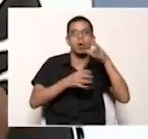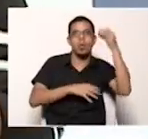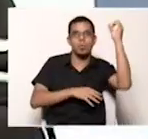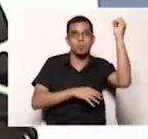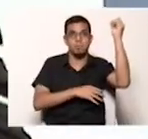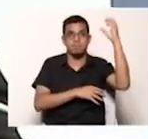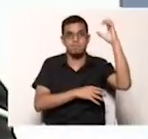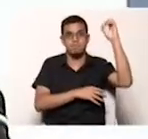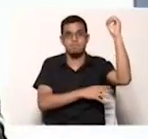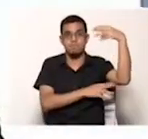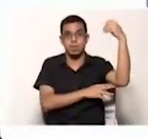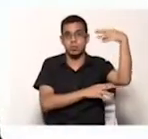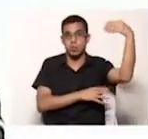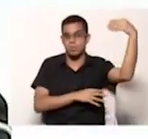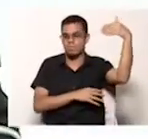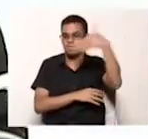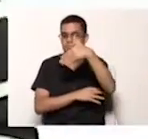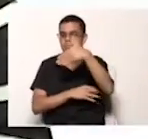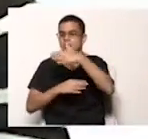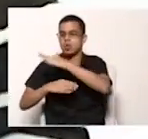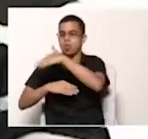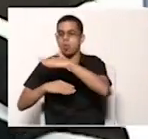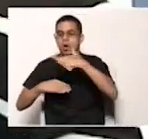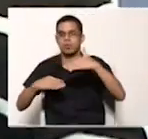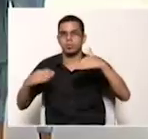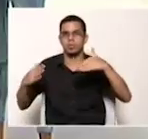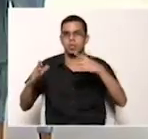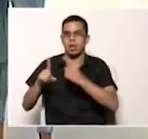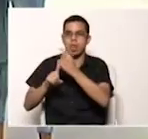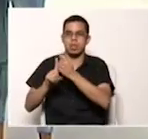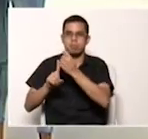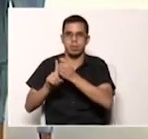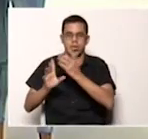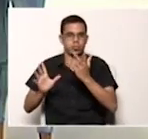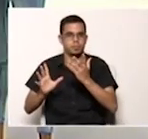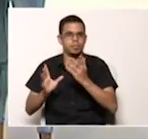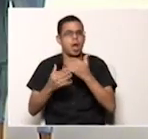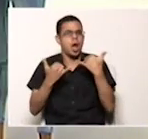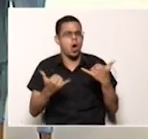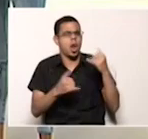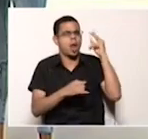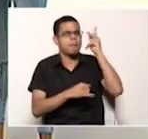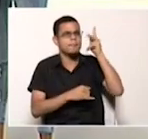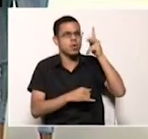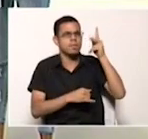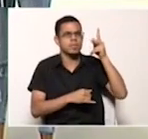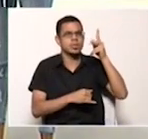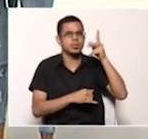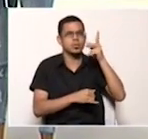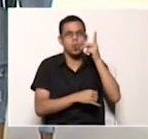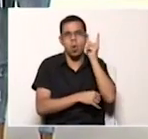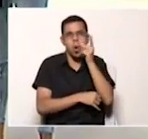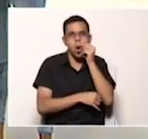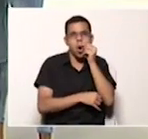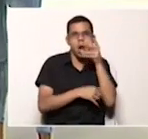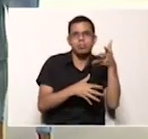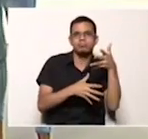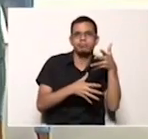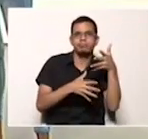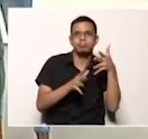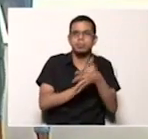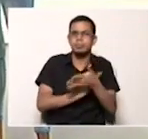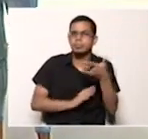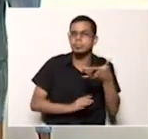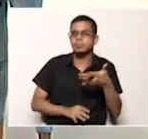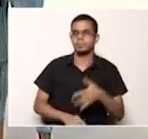la temperatura elevada en los océanos. Profesora Omaira, ¿qué nos puede comentar al respecto sobre el calentamiento global? Ok,